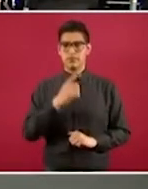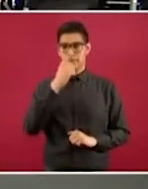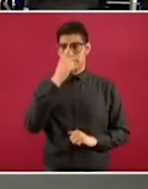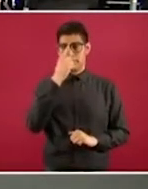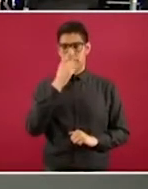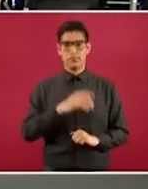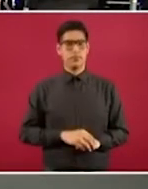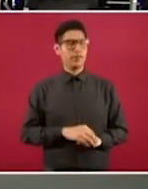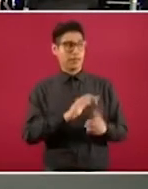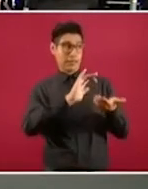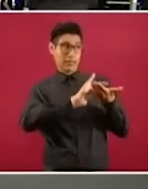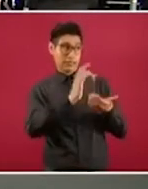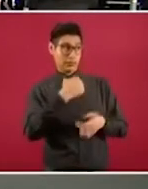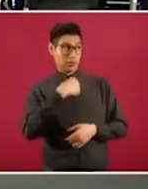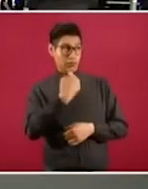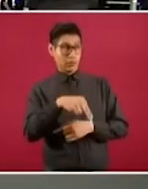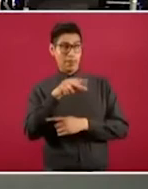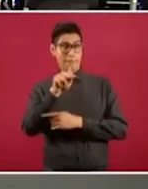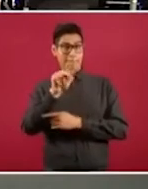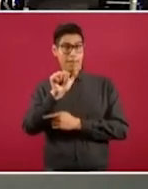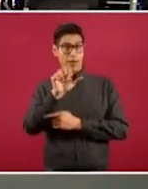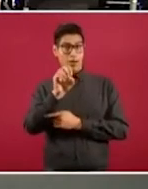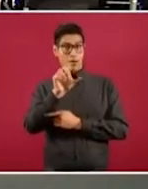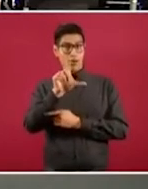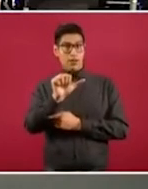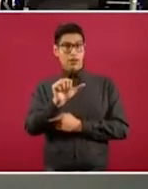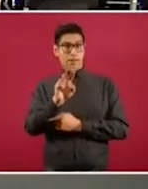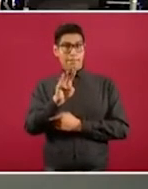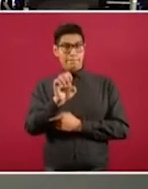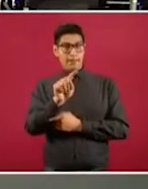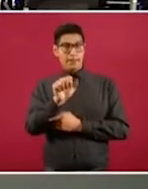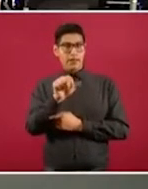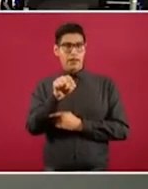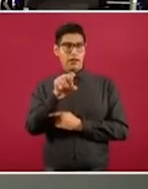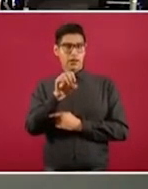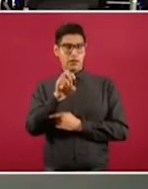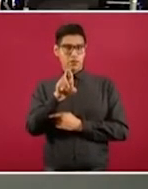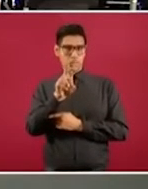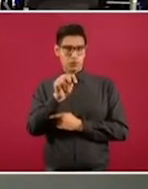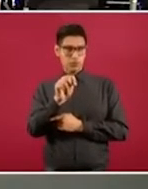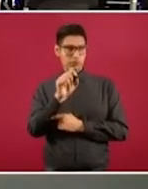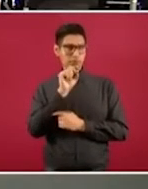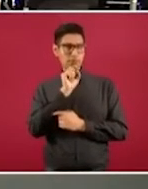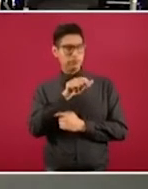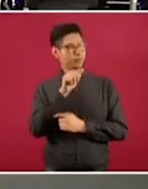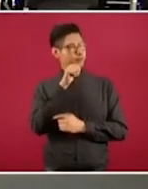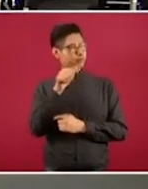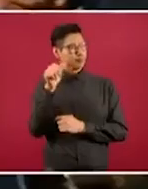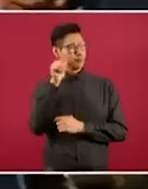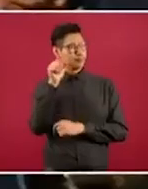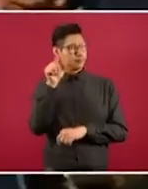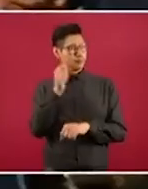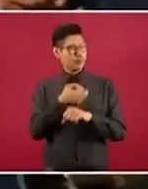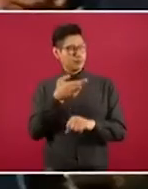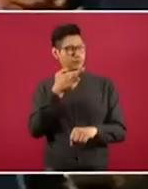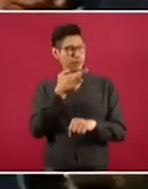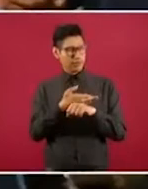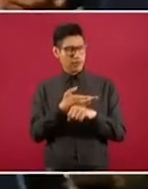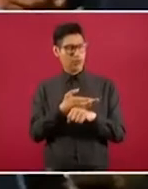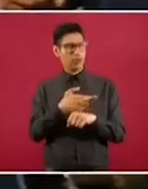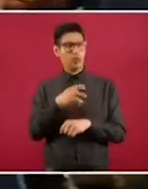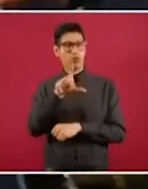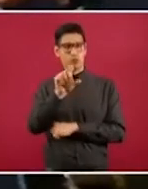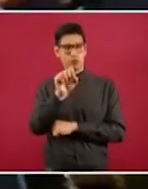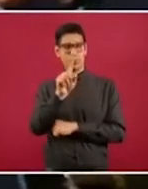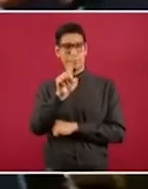Gracias, buenas noches. Paola Betancourt, de Multimedios Televisión. Pues ya ayer el subsecretario López-Gatell comentaba que el presidente